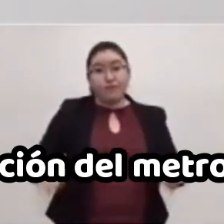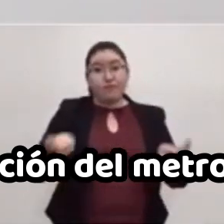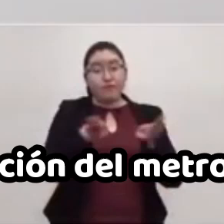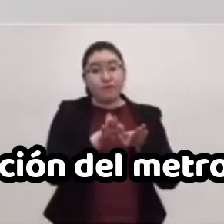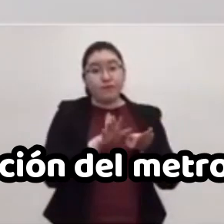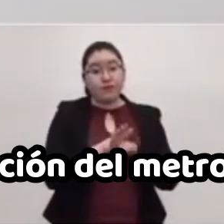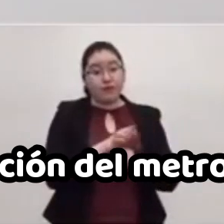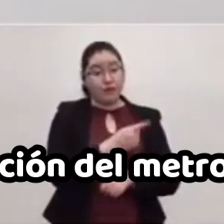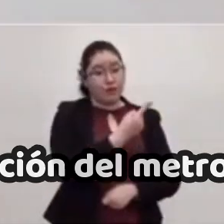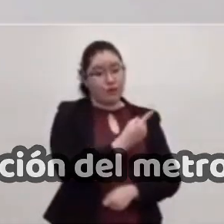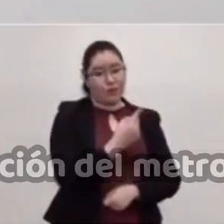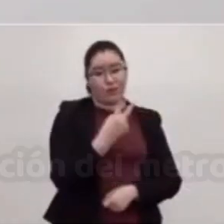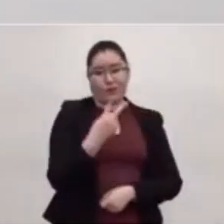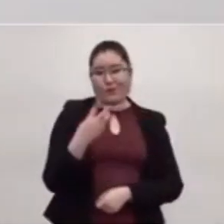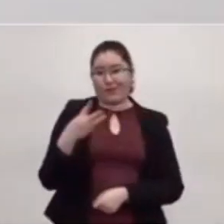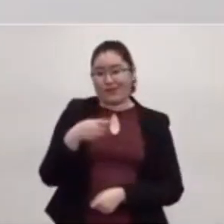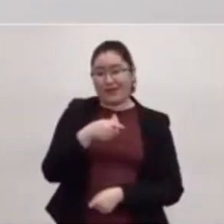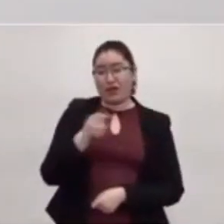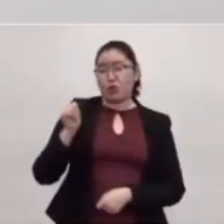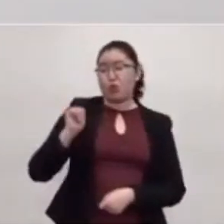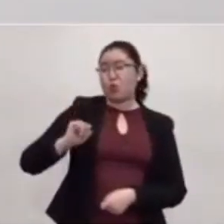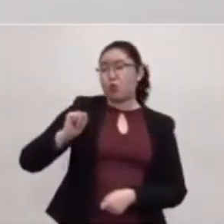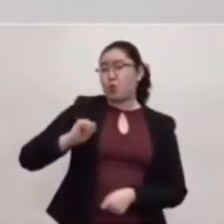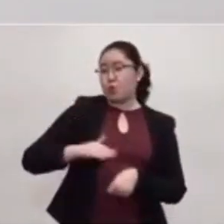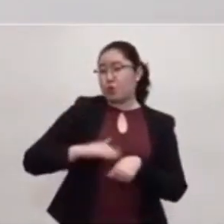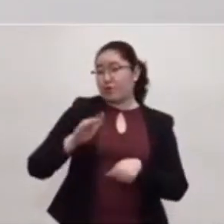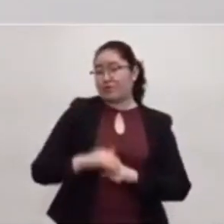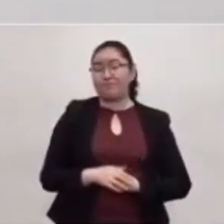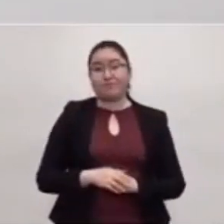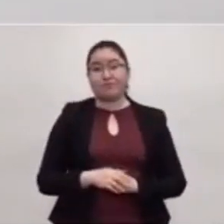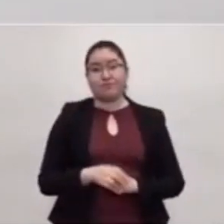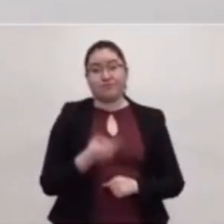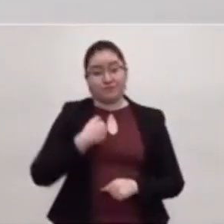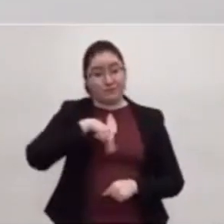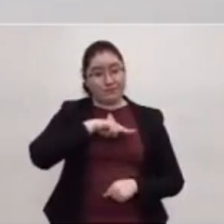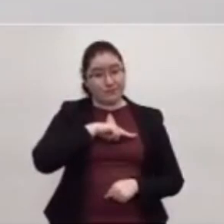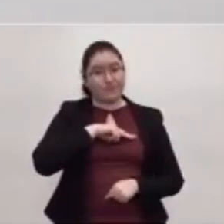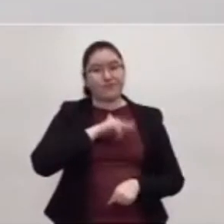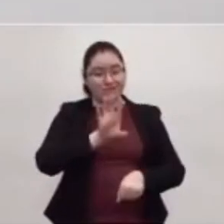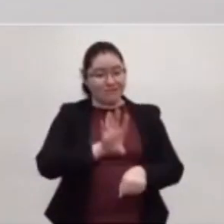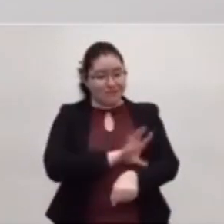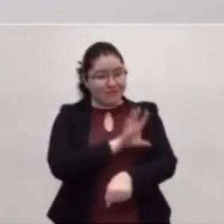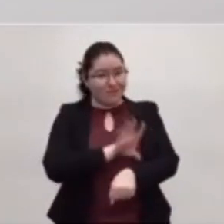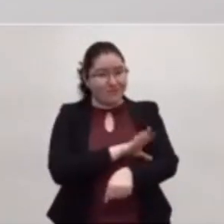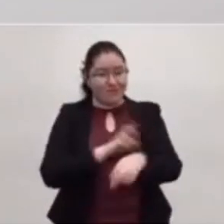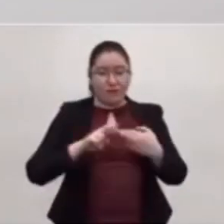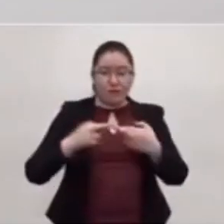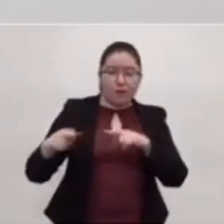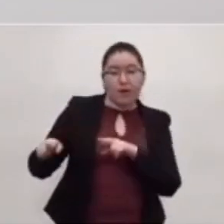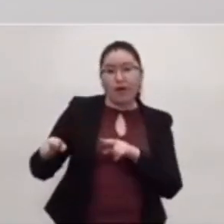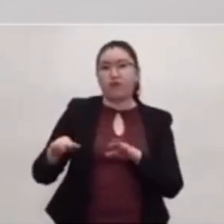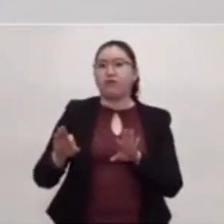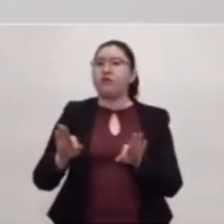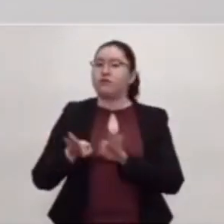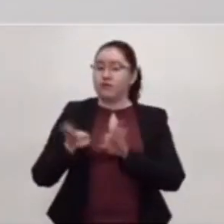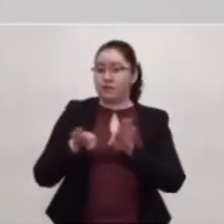y la 3, que son las más antiguas. Entonces, estamos trabajando en ello, en el sistema eléctrico, en el nuevo